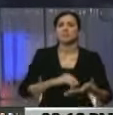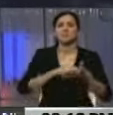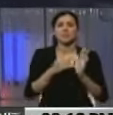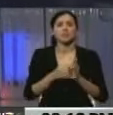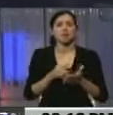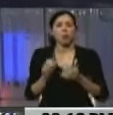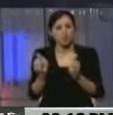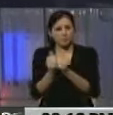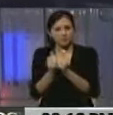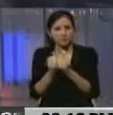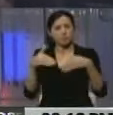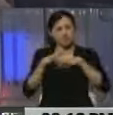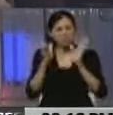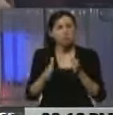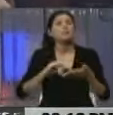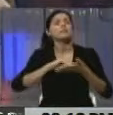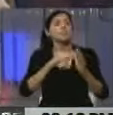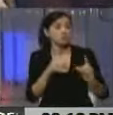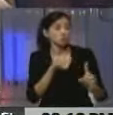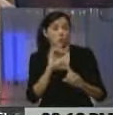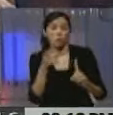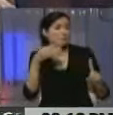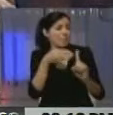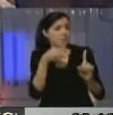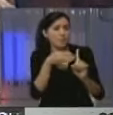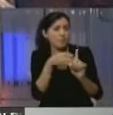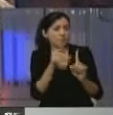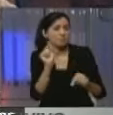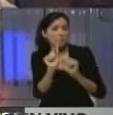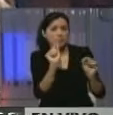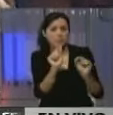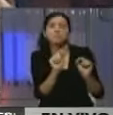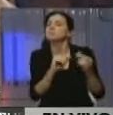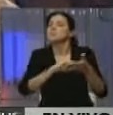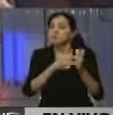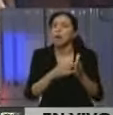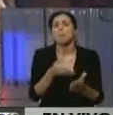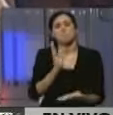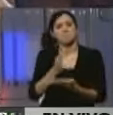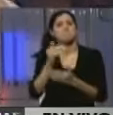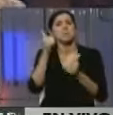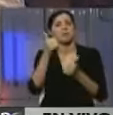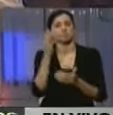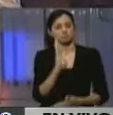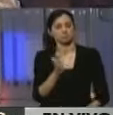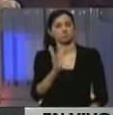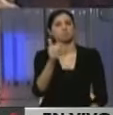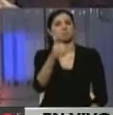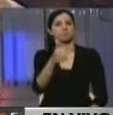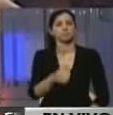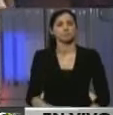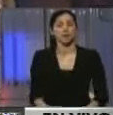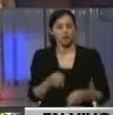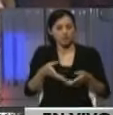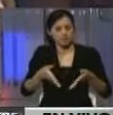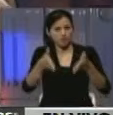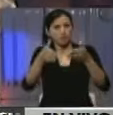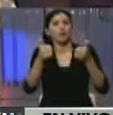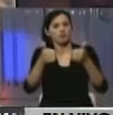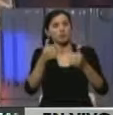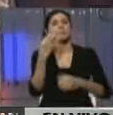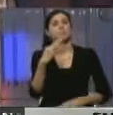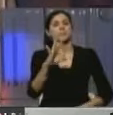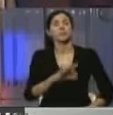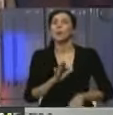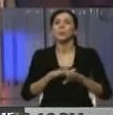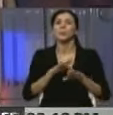jefe, es un indicador que vamos por camino bueno, que este es el camino,